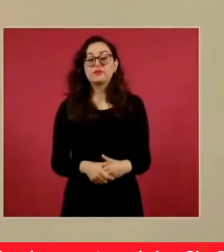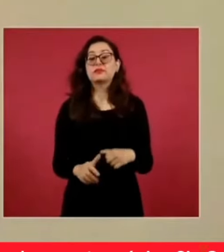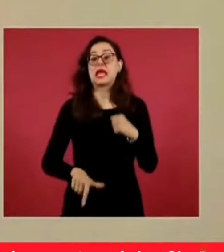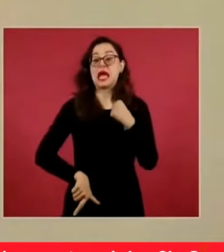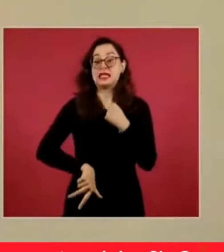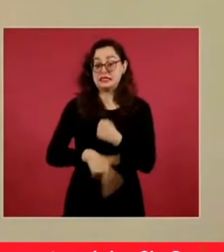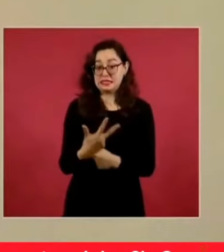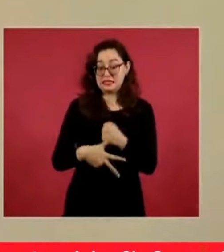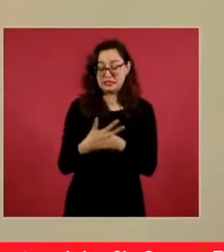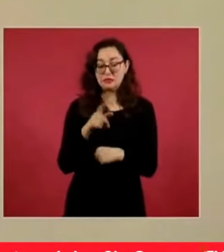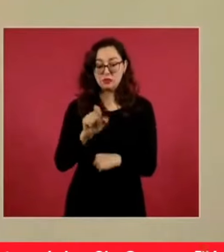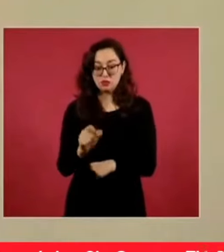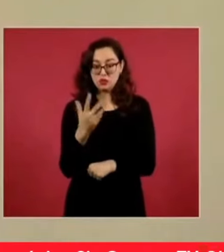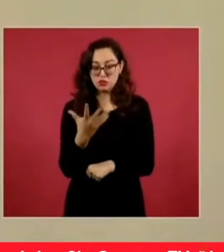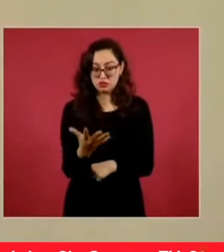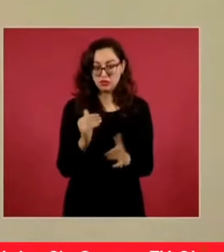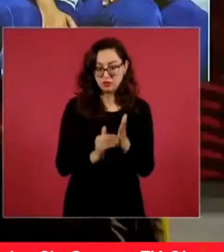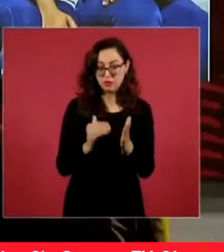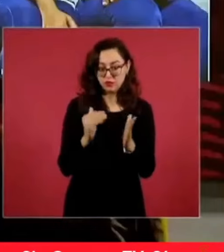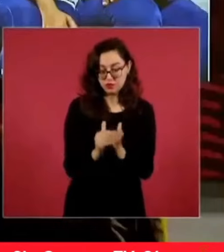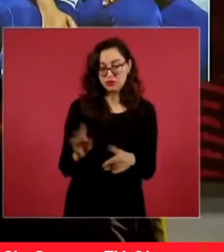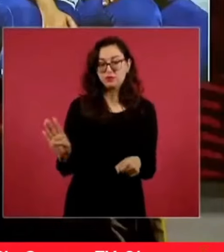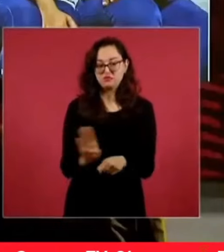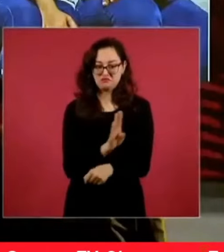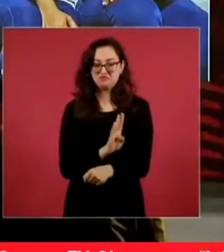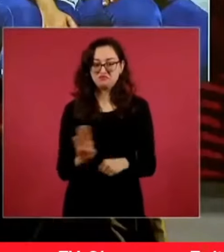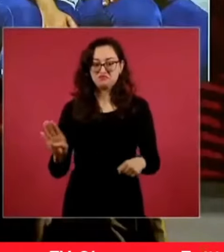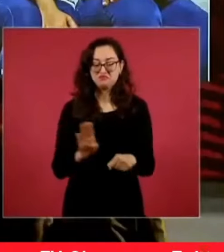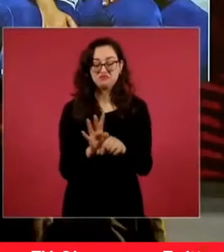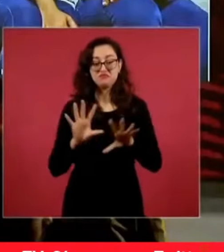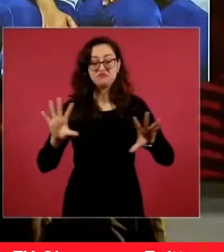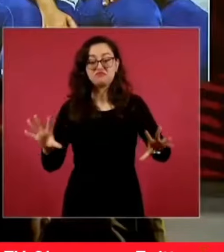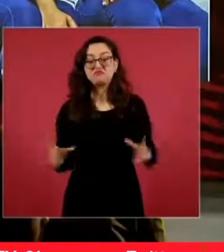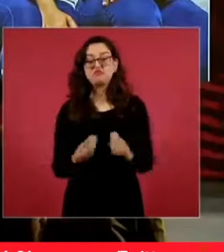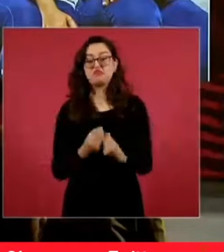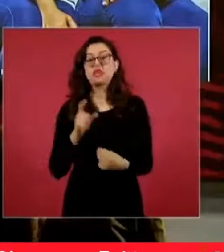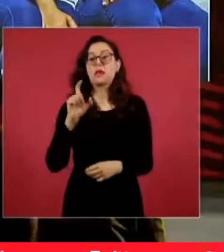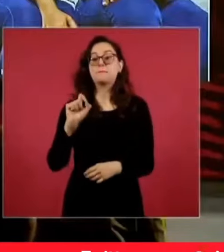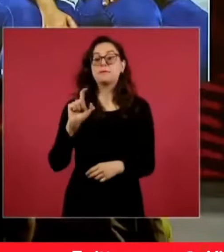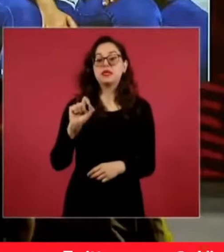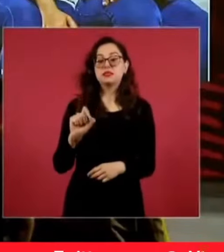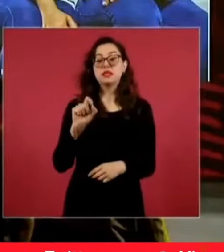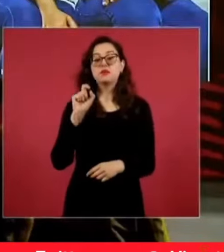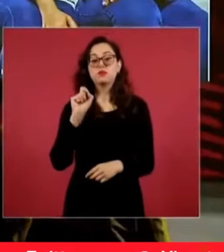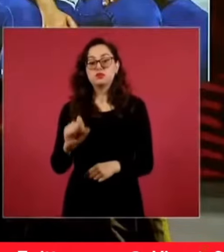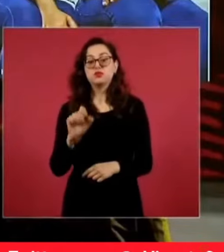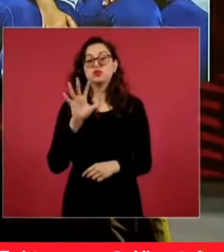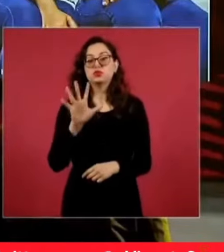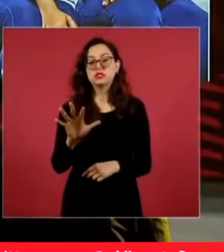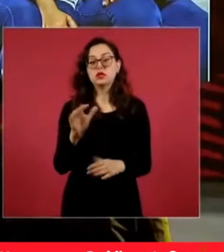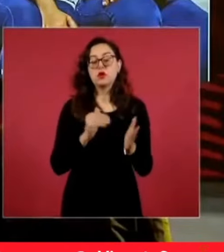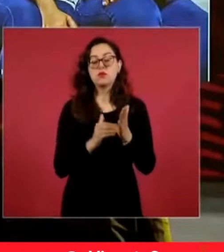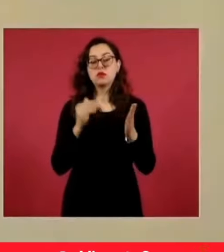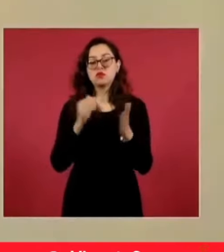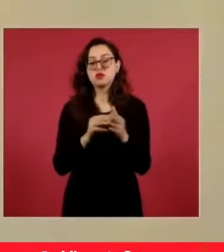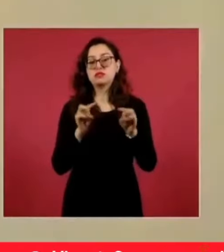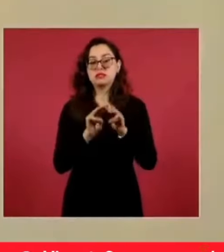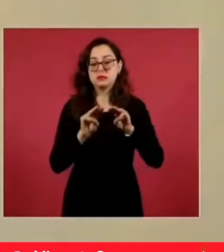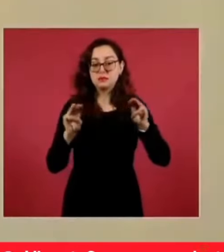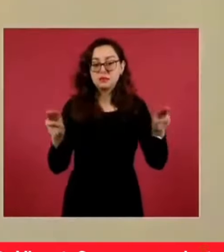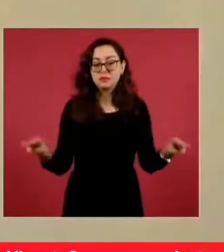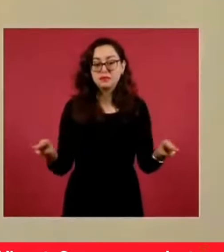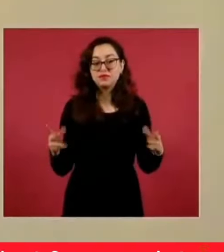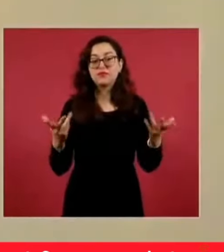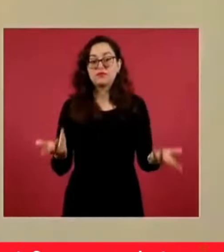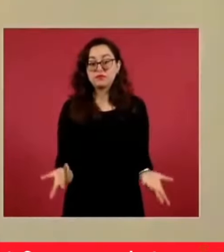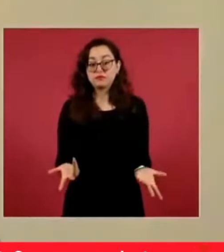13.5 millones de beneficiarios todo esto equivale a más de 20.5 millon metr cuad que son